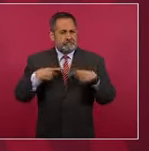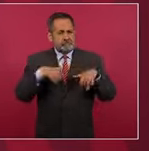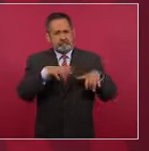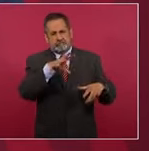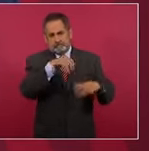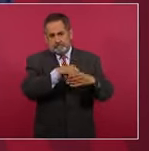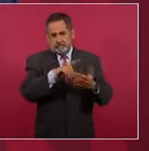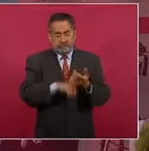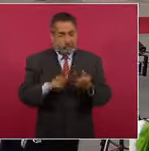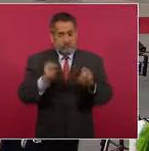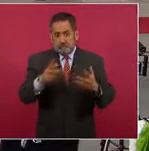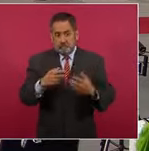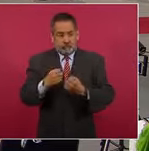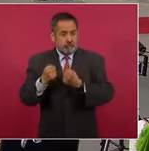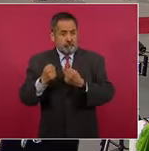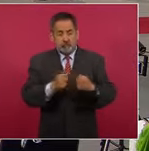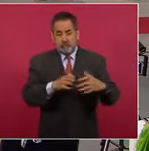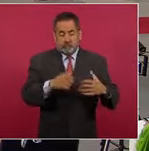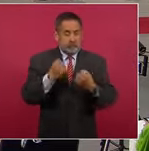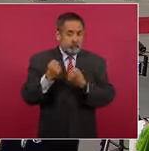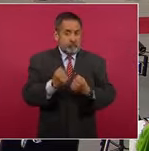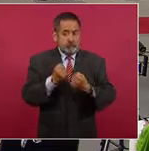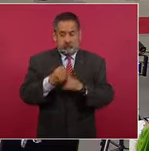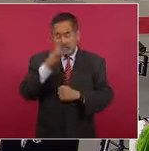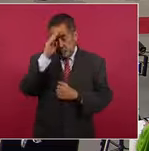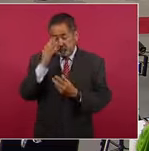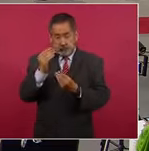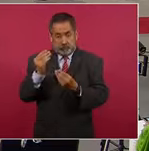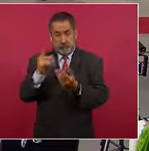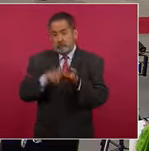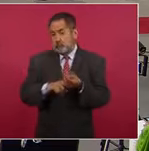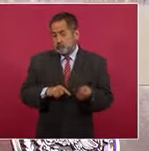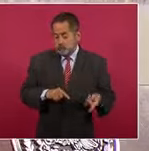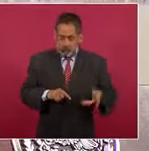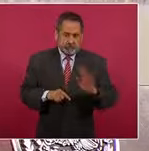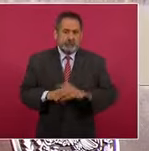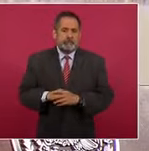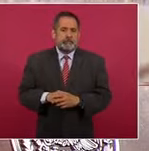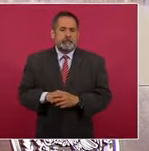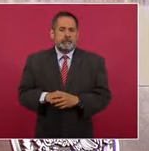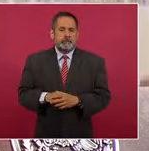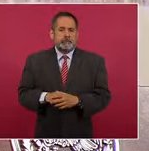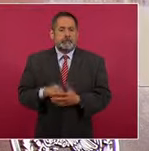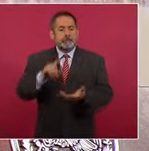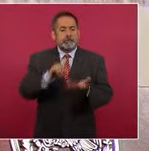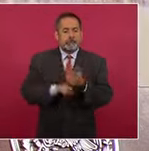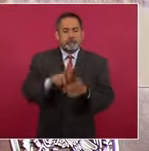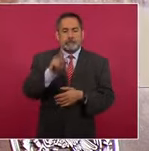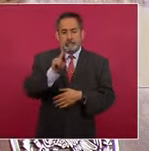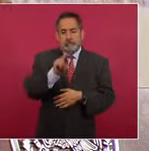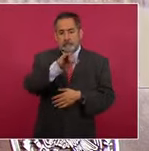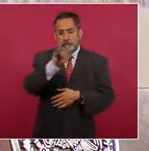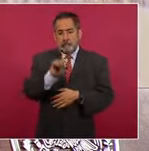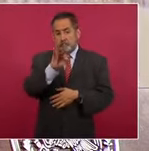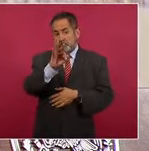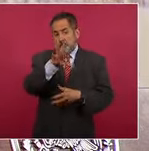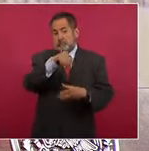Es una fuerza considerable. Y en el Poder Judicial,